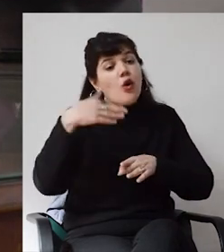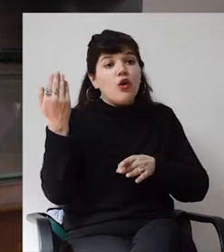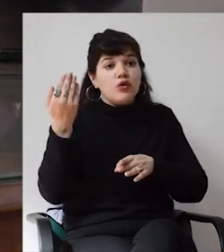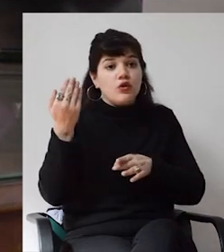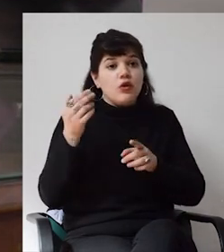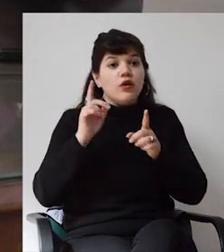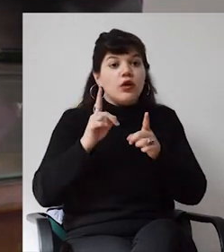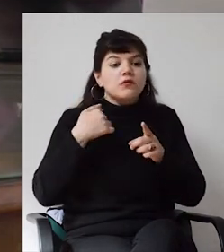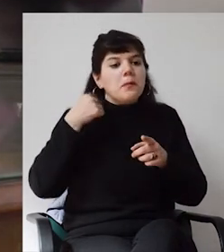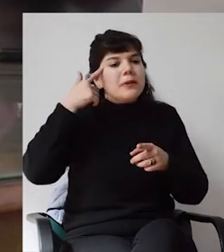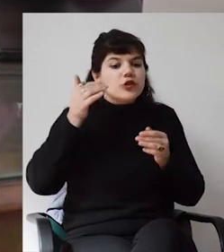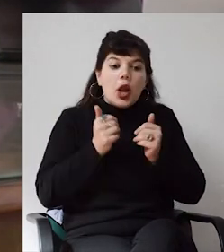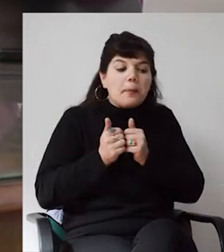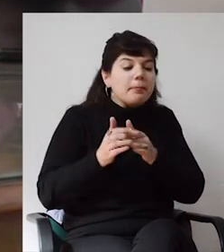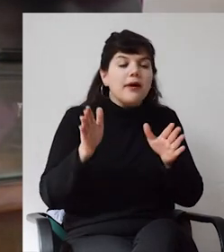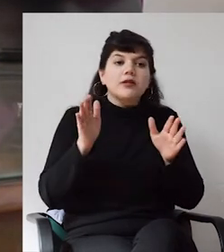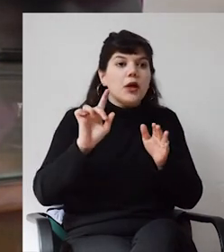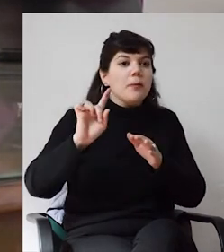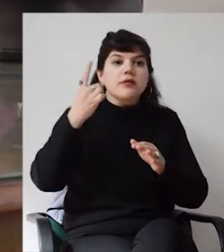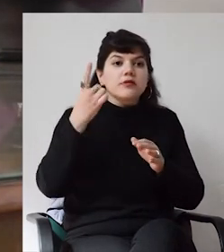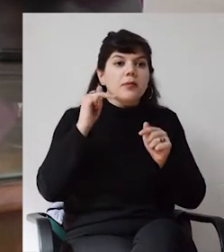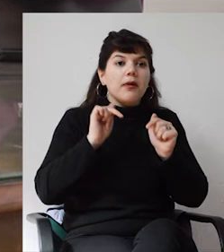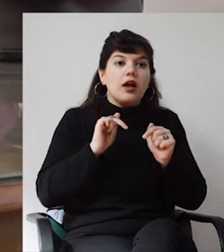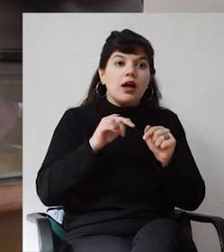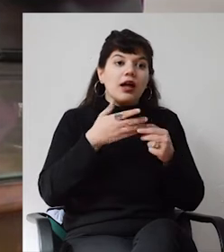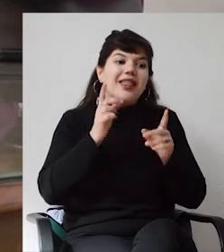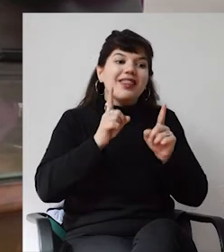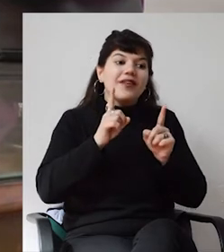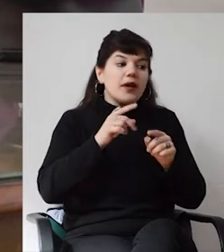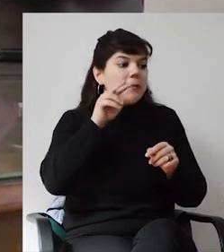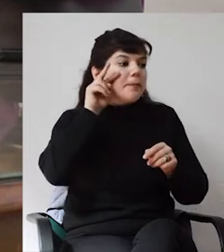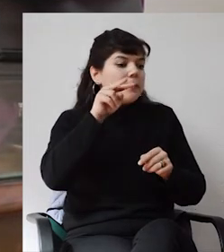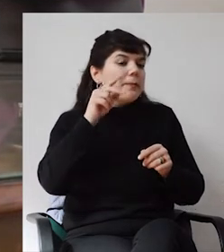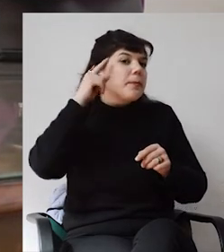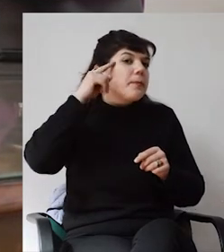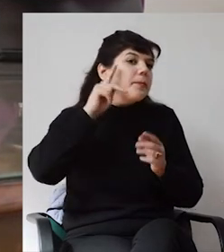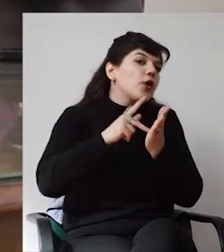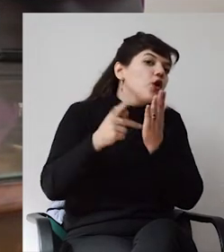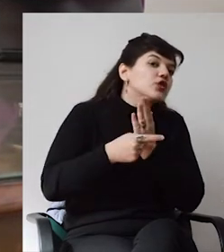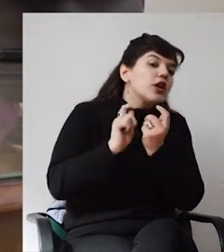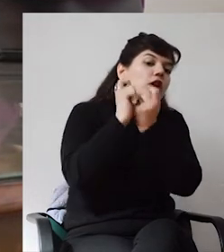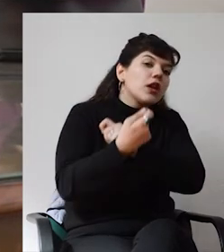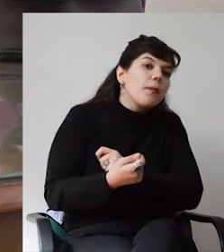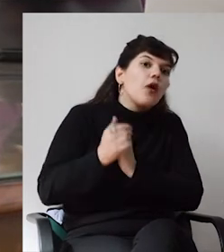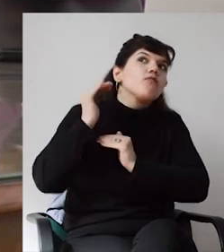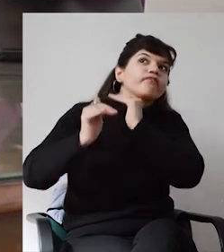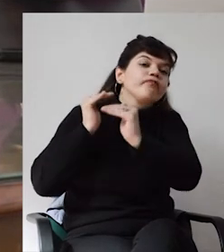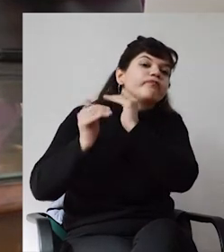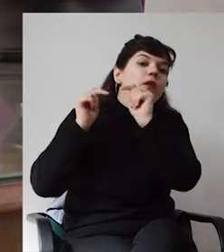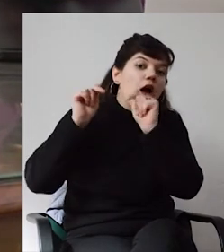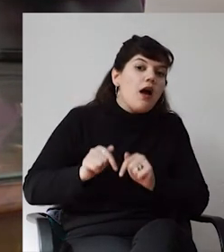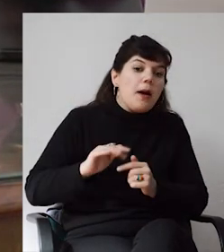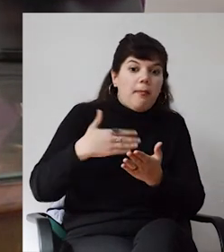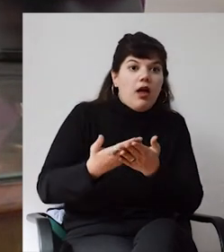El punto de apoyo para mí es que esto hay que analizarlo en función del proyecto de transformación y